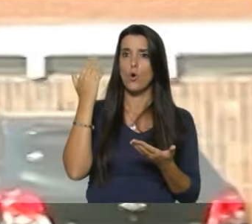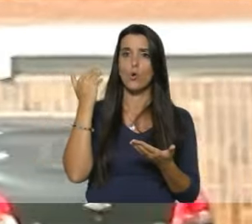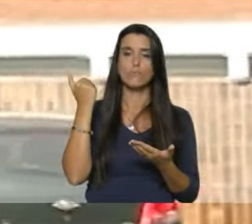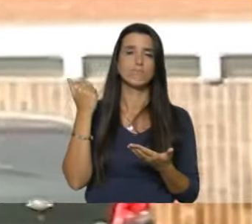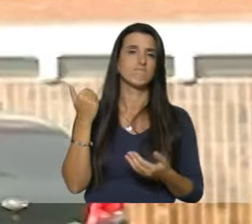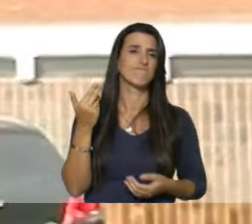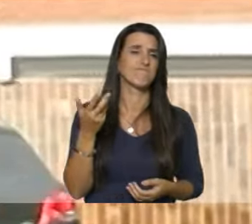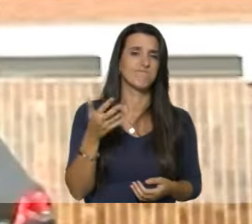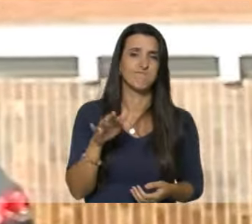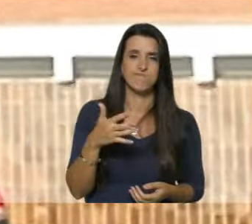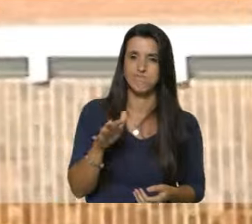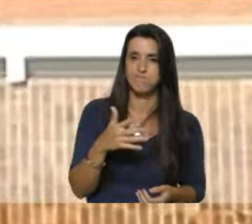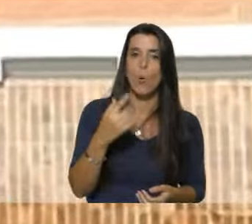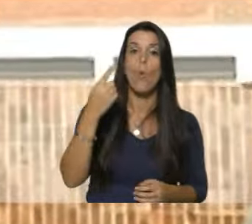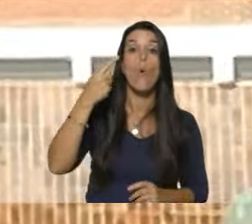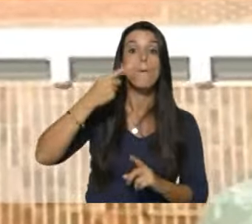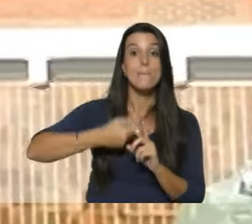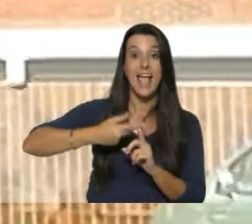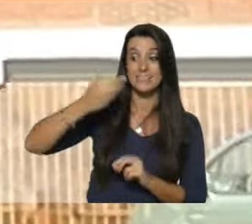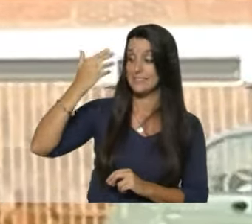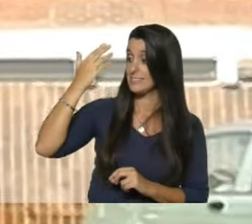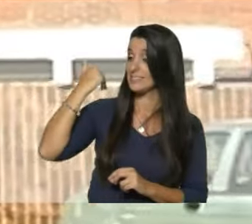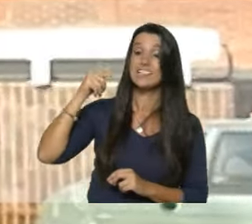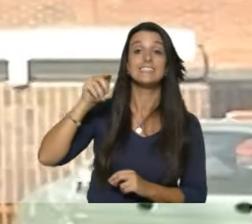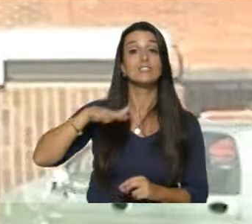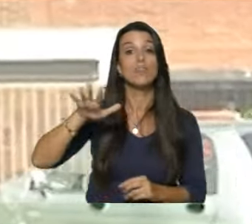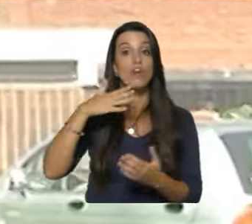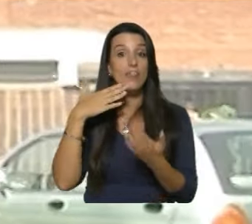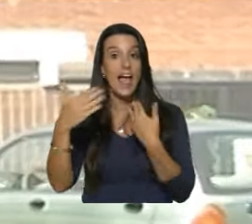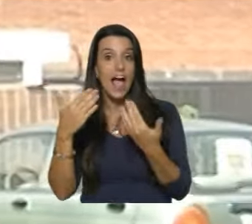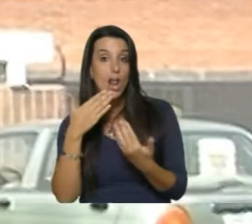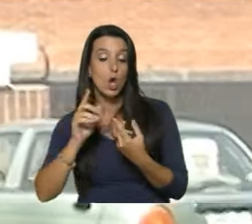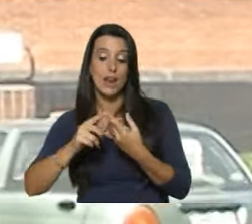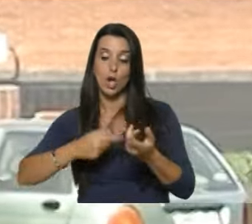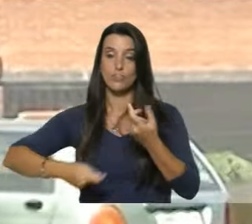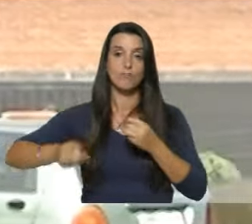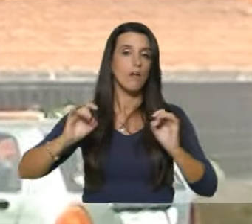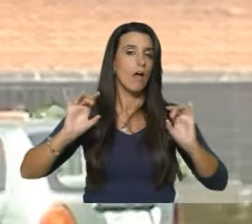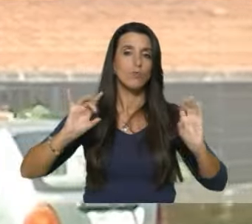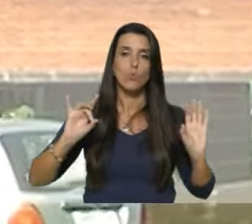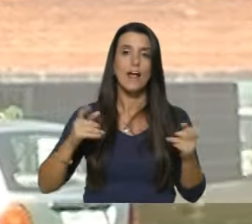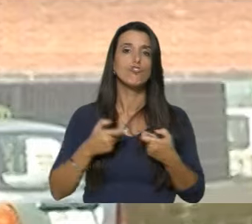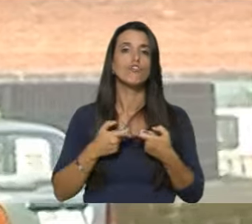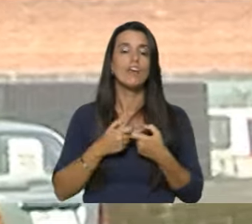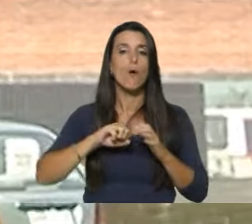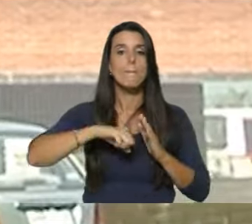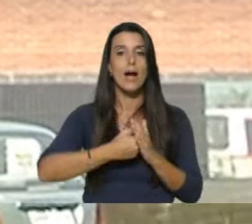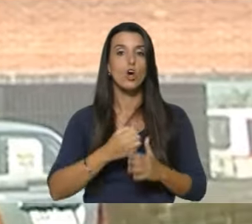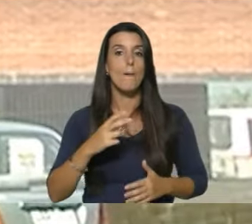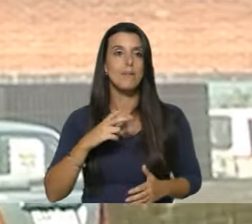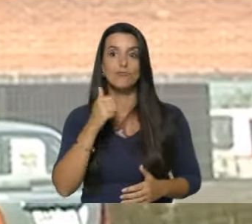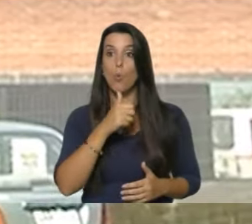poco poquito más de un mes ese ámbito de diálogo y negociación natural con la asociación de bancos privados e